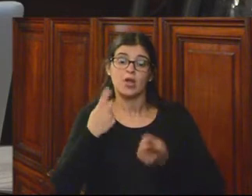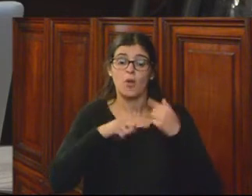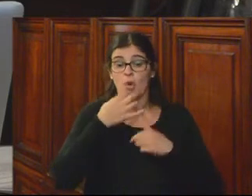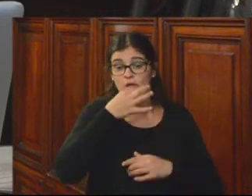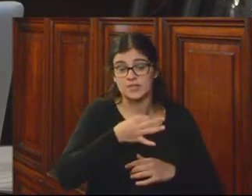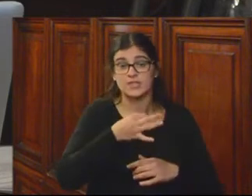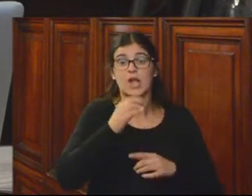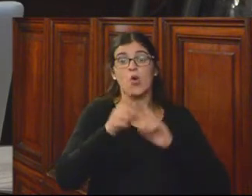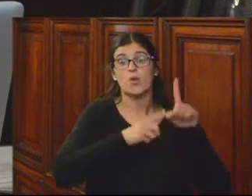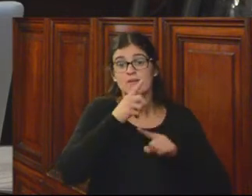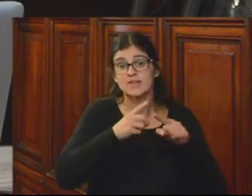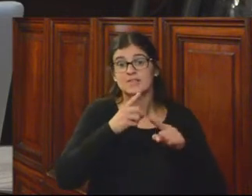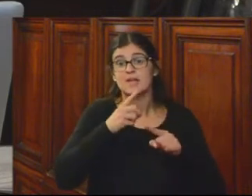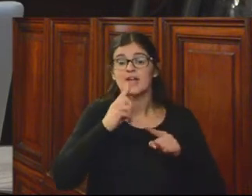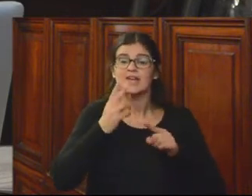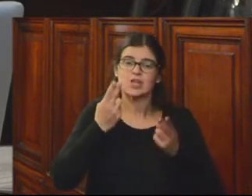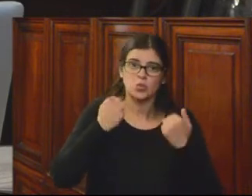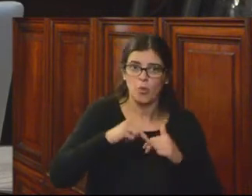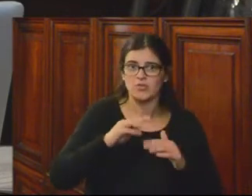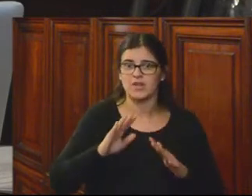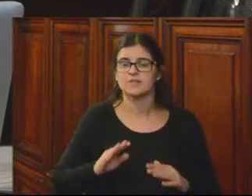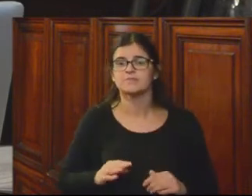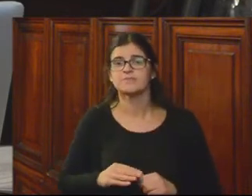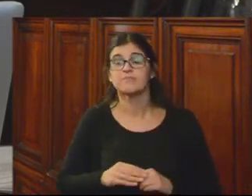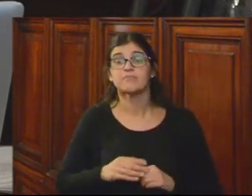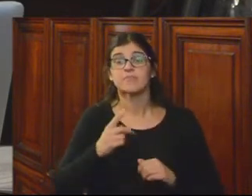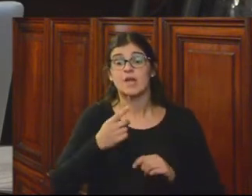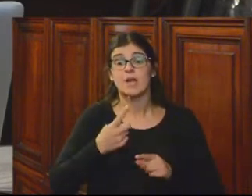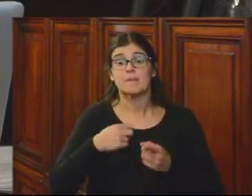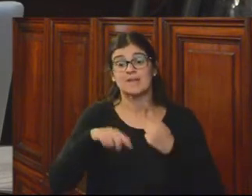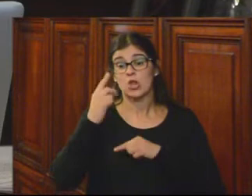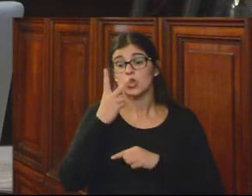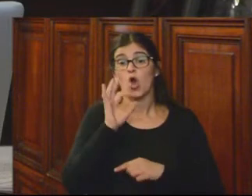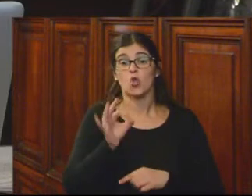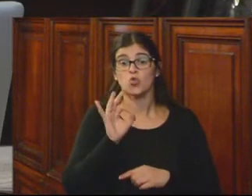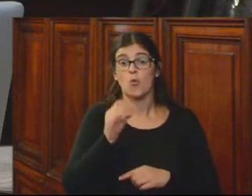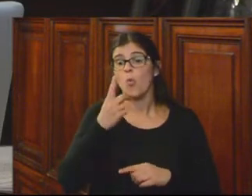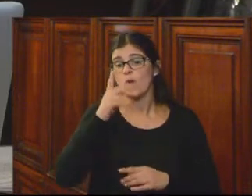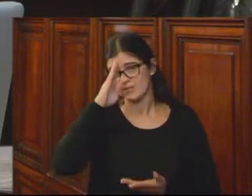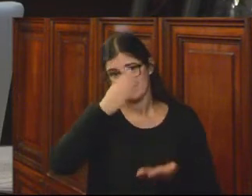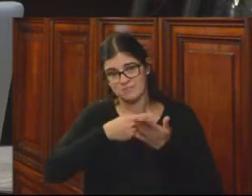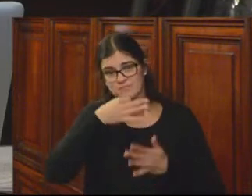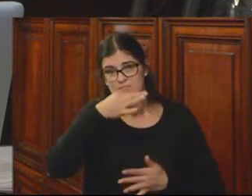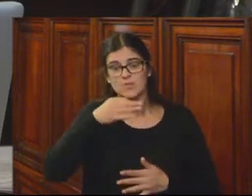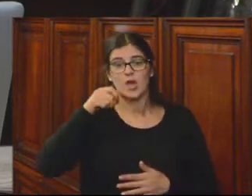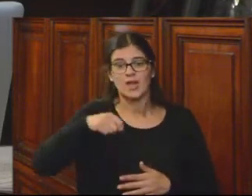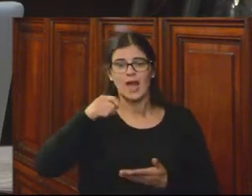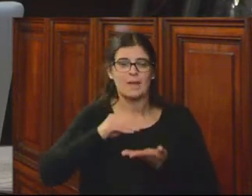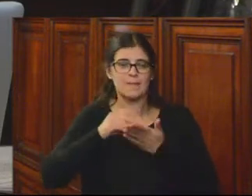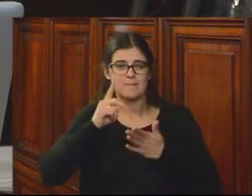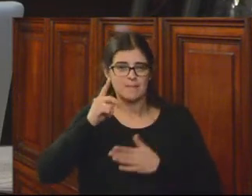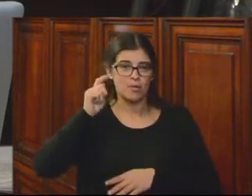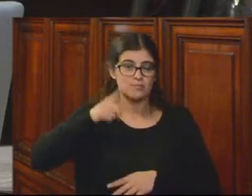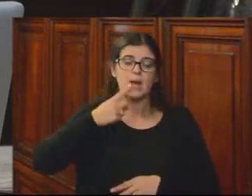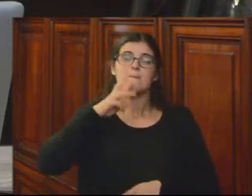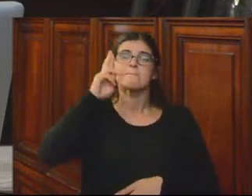las universidades subordinadas. El pasado 2 de octubre, una sentencia del Tribunal Contencioso Administrativo